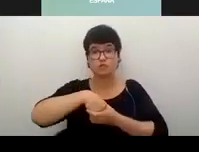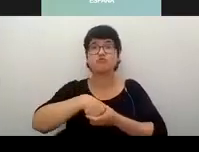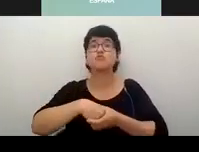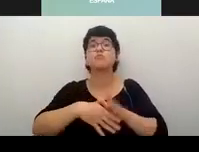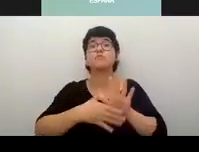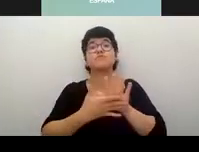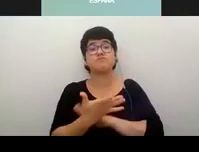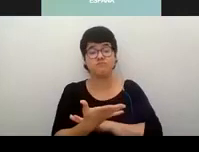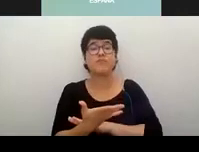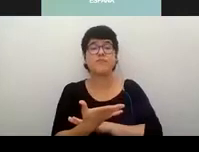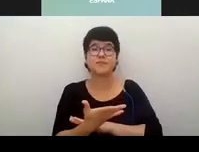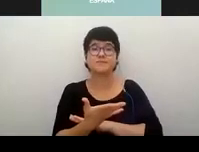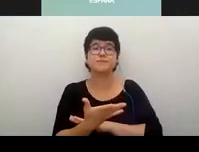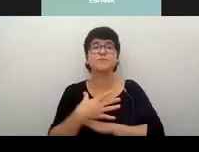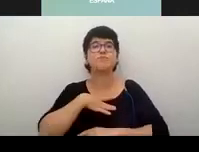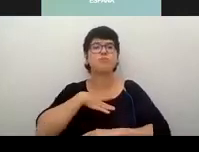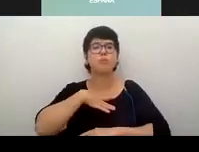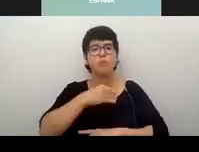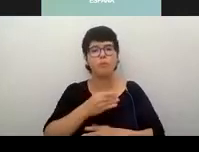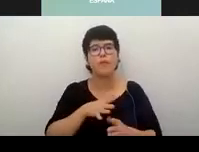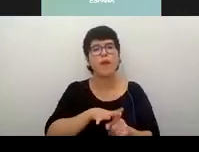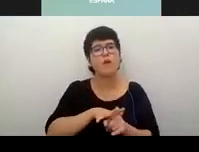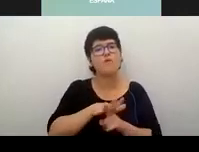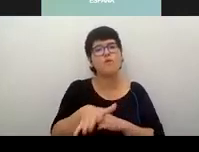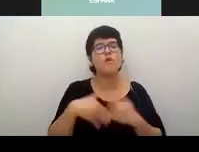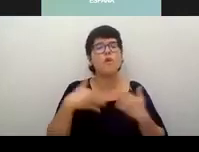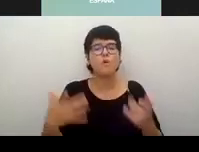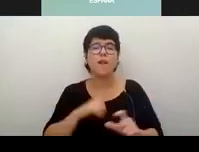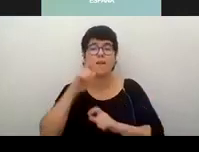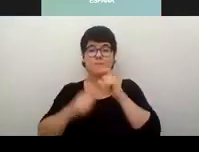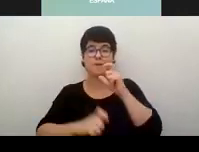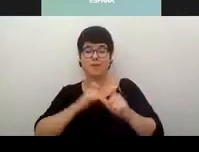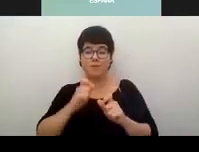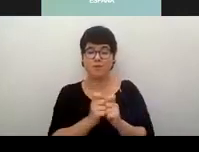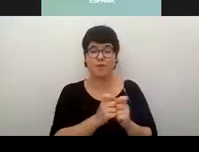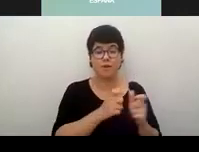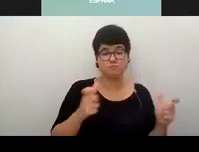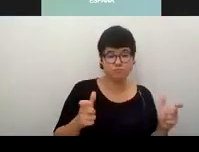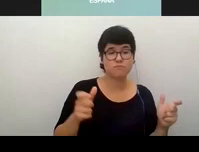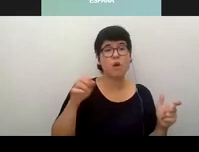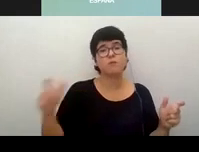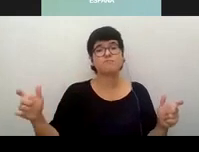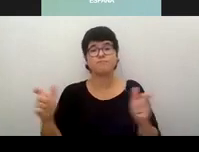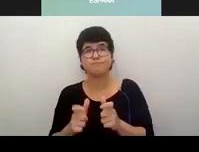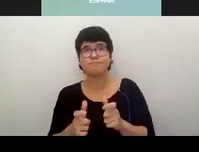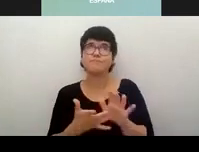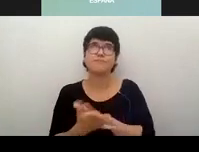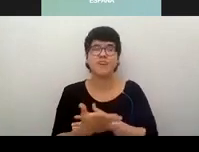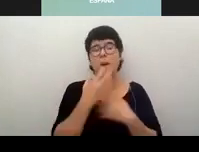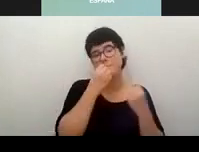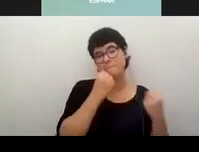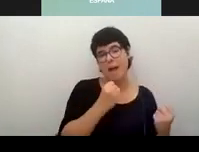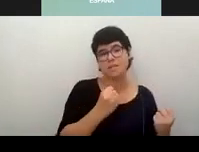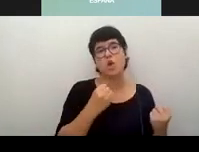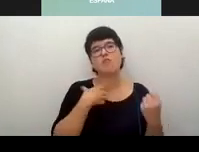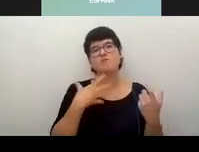otra, vamos a tener una microbiota u otra, una microbiota más sana o una menos sana, por así decir. La fibra en cualquier